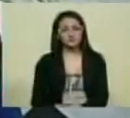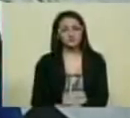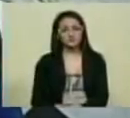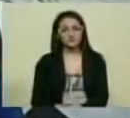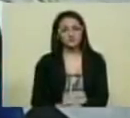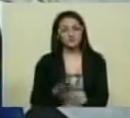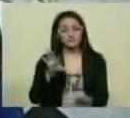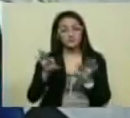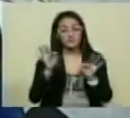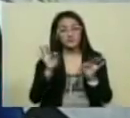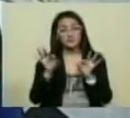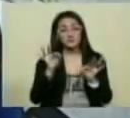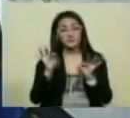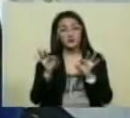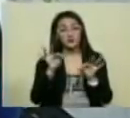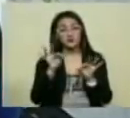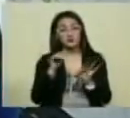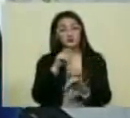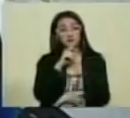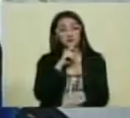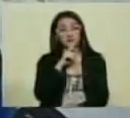Electa